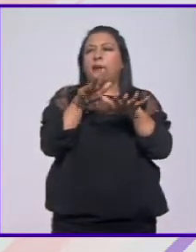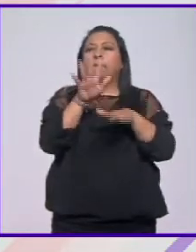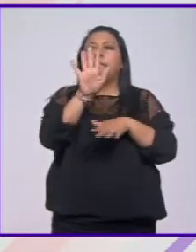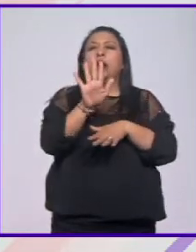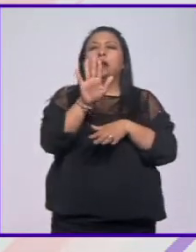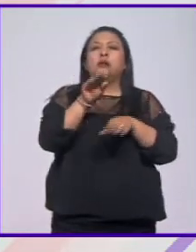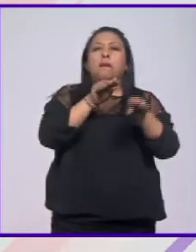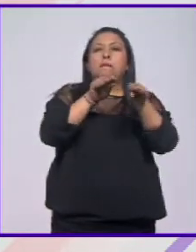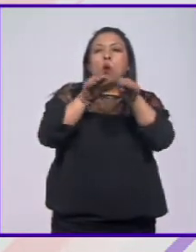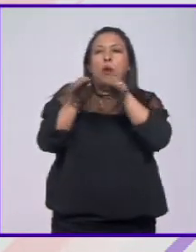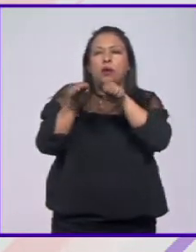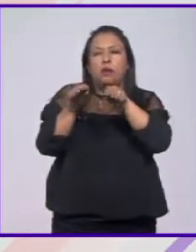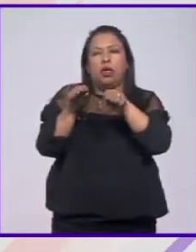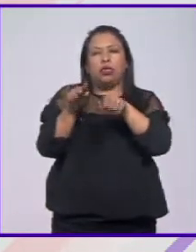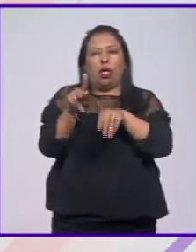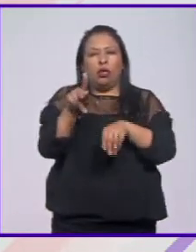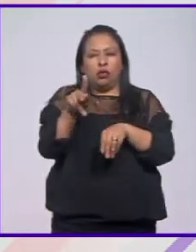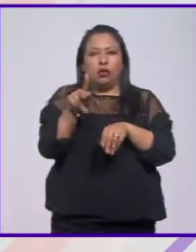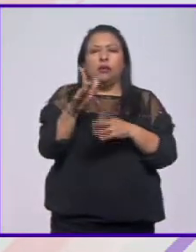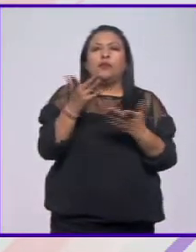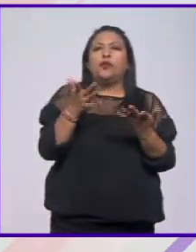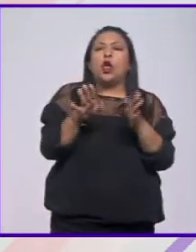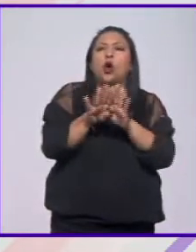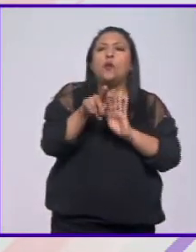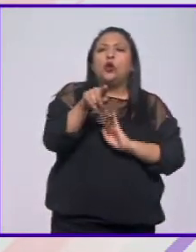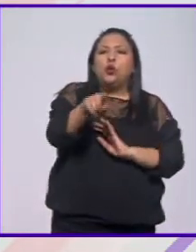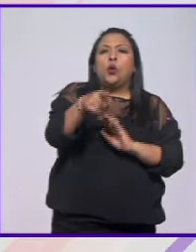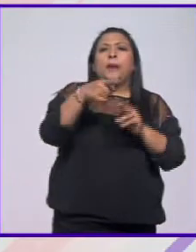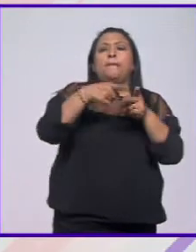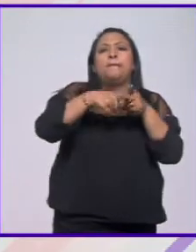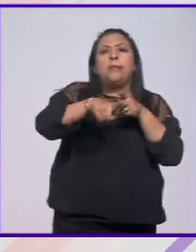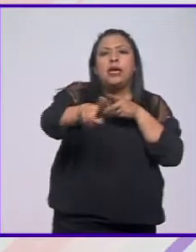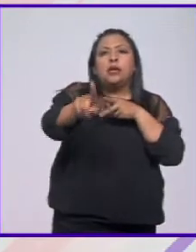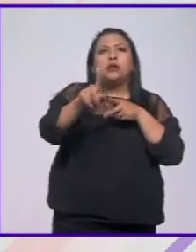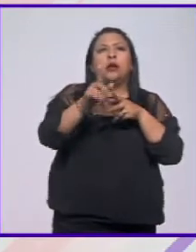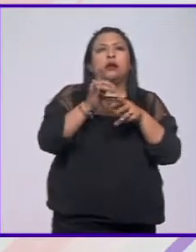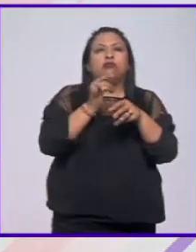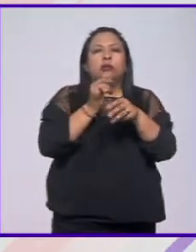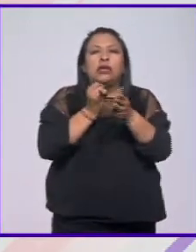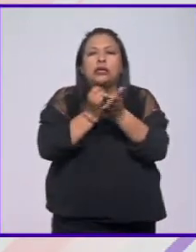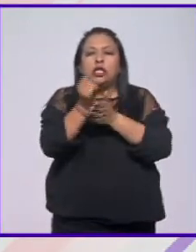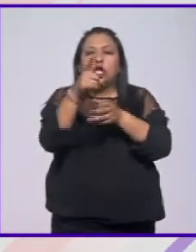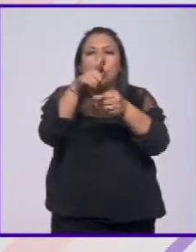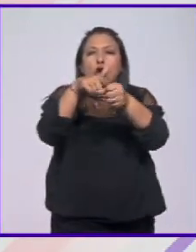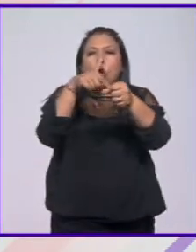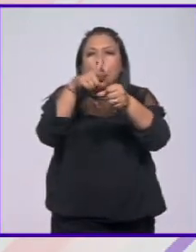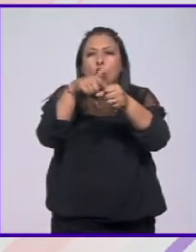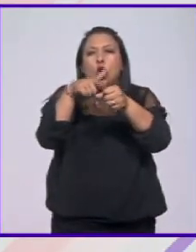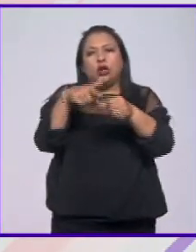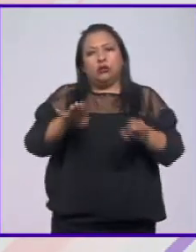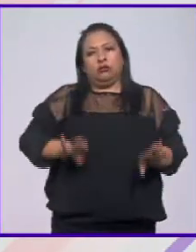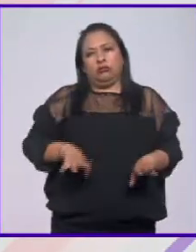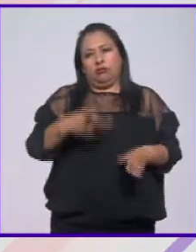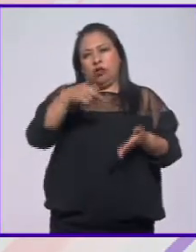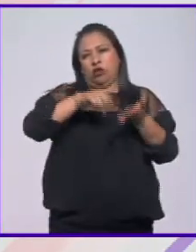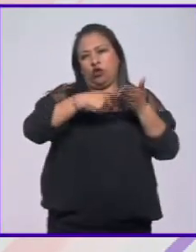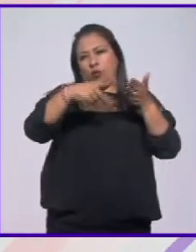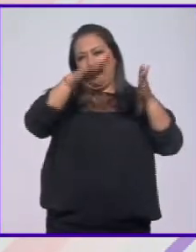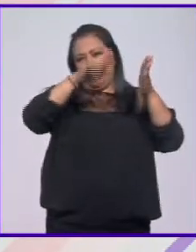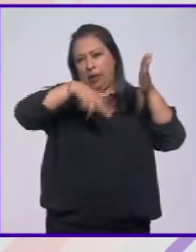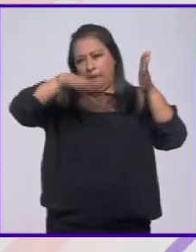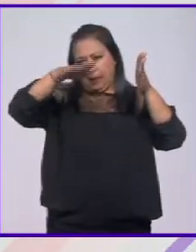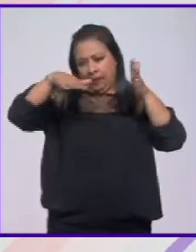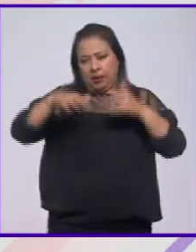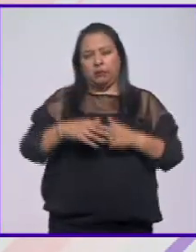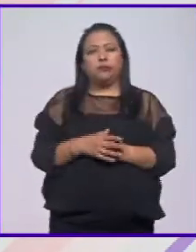real. Uh-huh. ¿En qué momento tú empiezas a determinar los colores que son muy característicos de tu pintura? Mira,